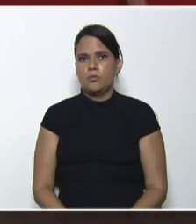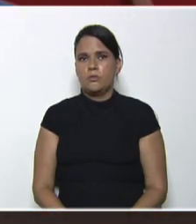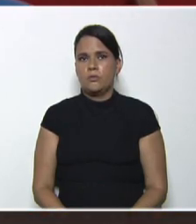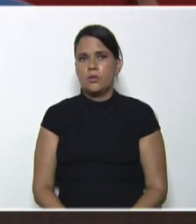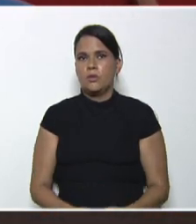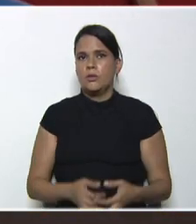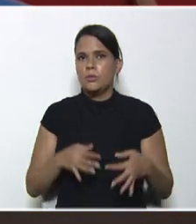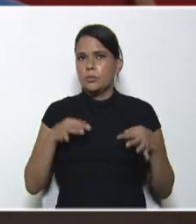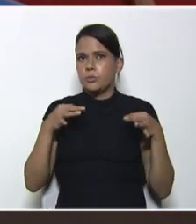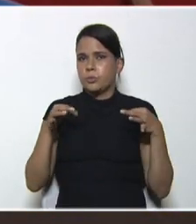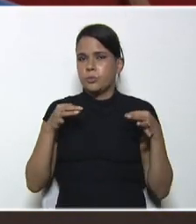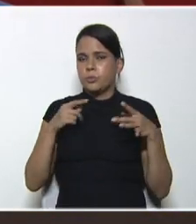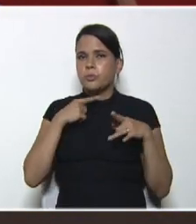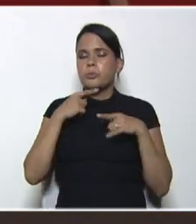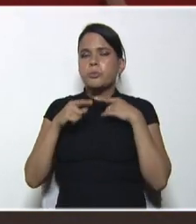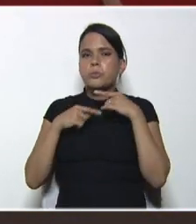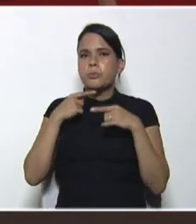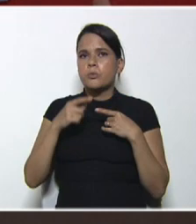cartulinas,